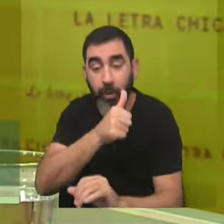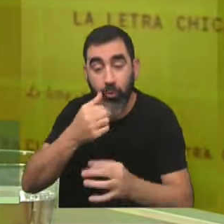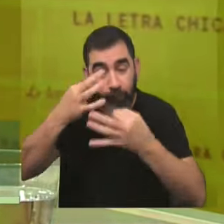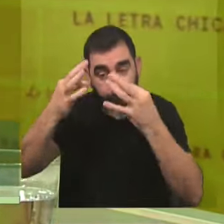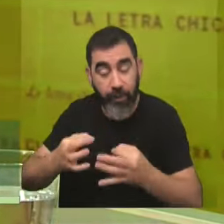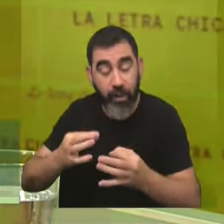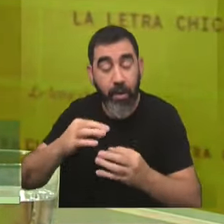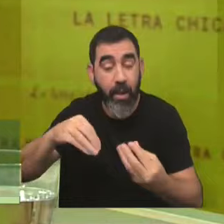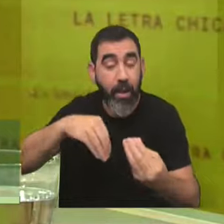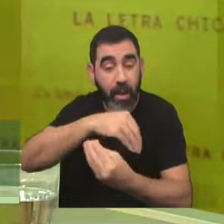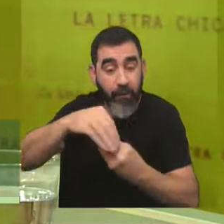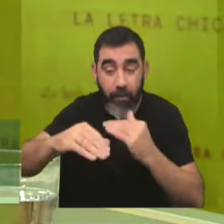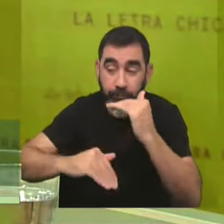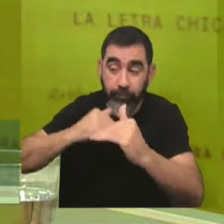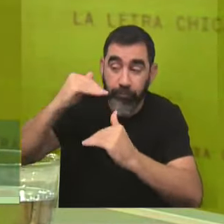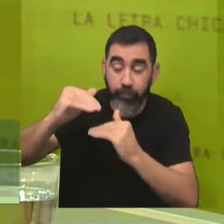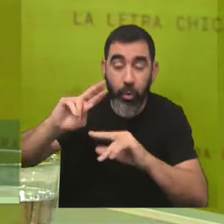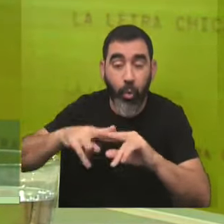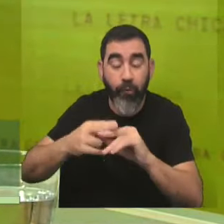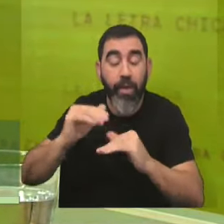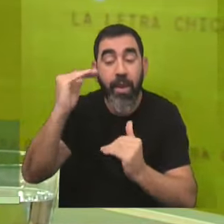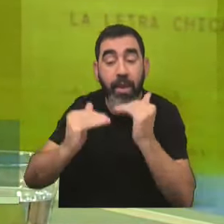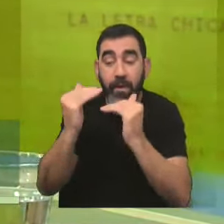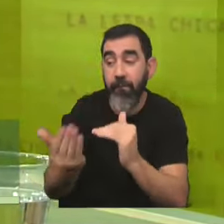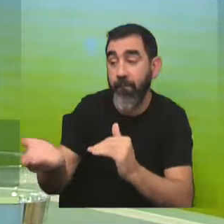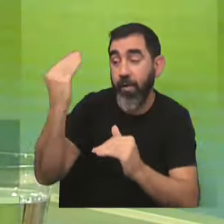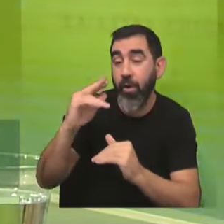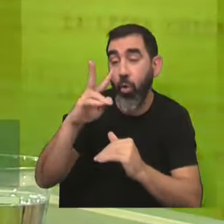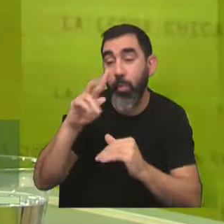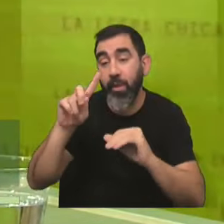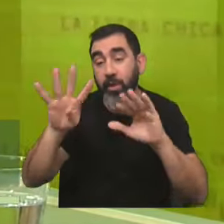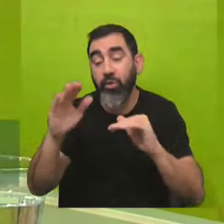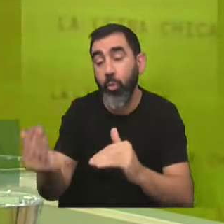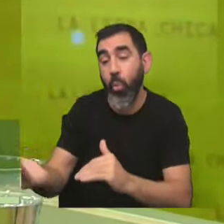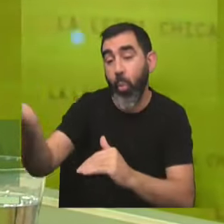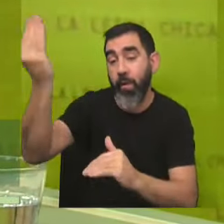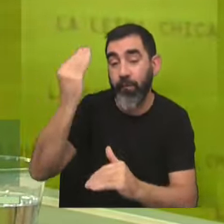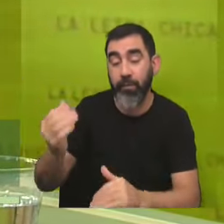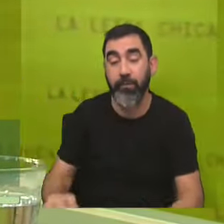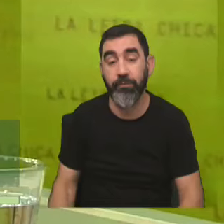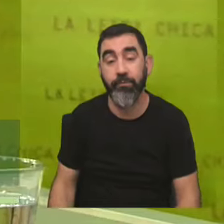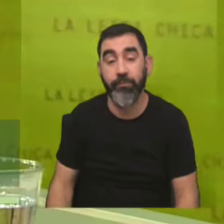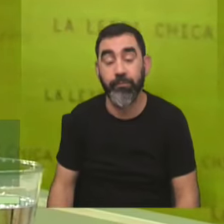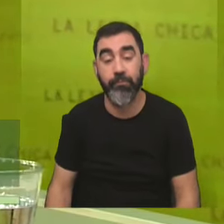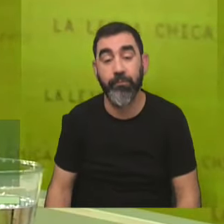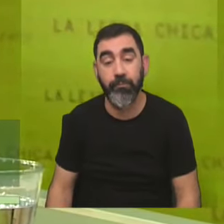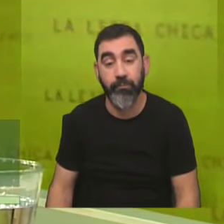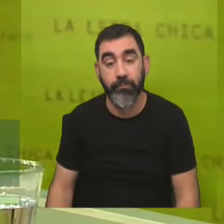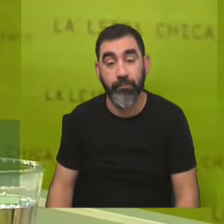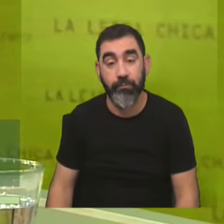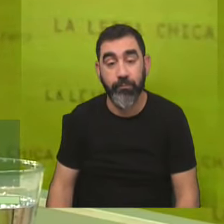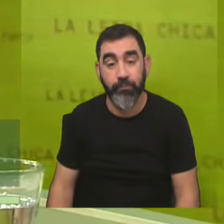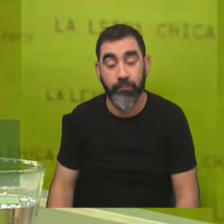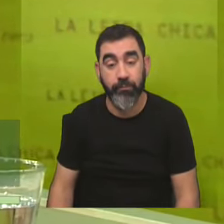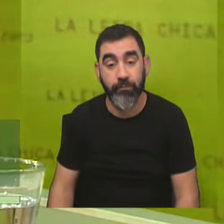que los hogares vuelvan a estar por encima los ingresos de los hogares vuelvan a estar por encima de los ingresos previos